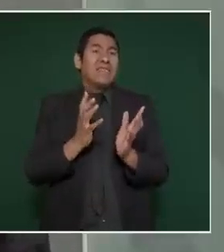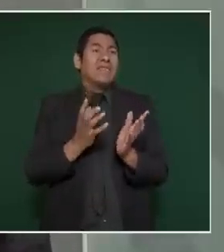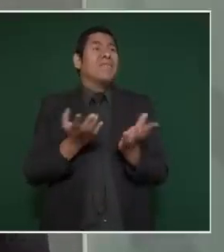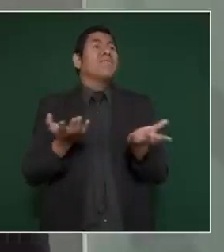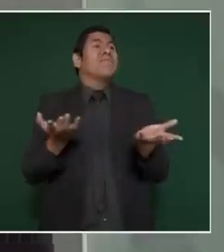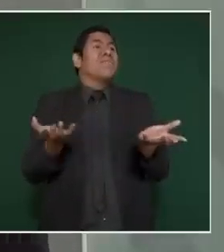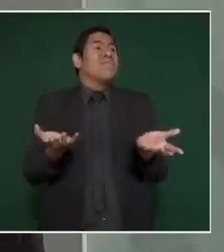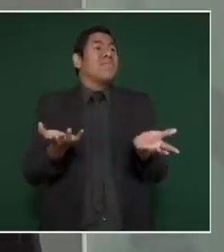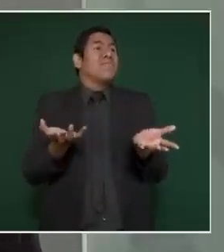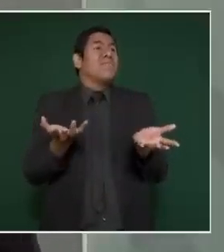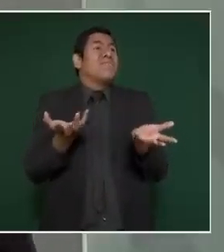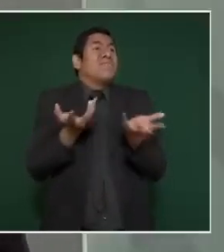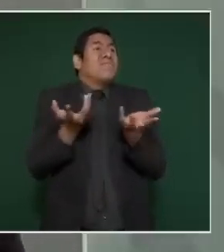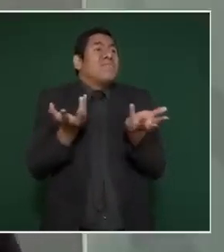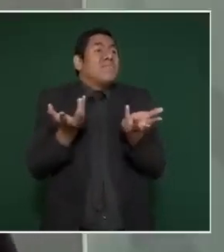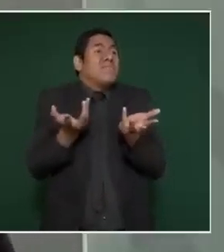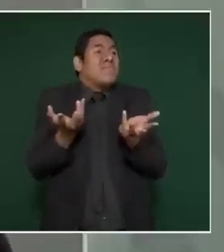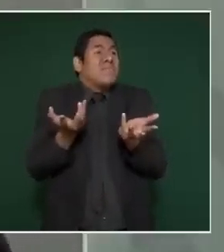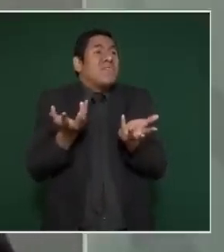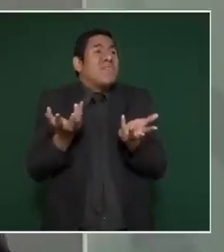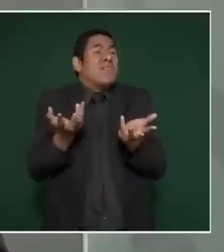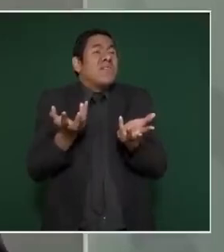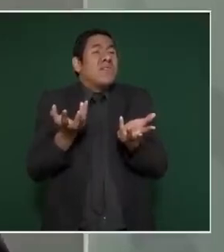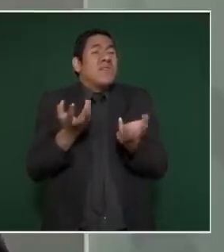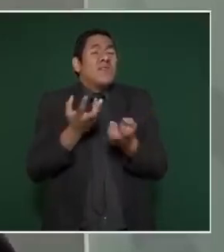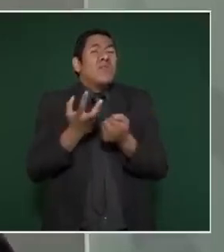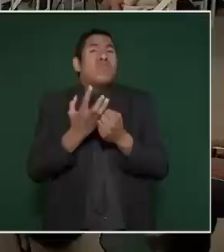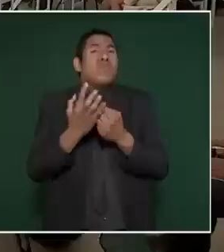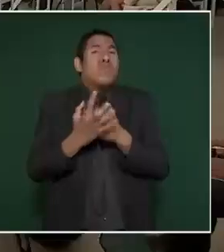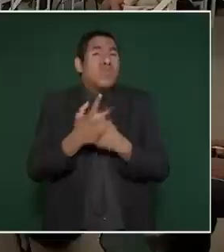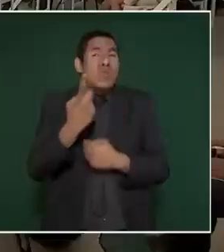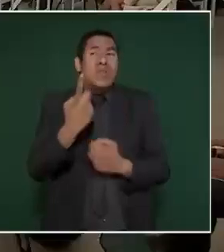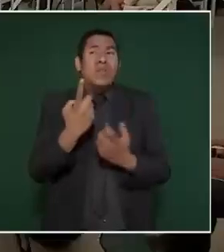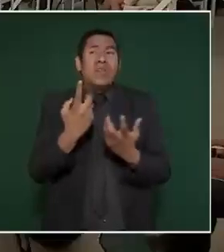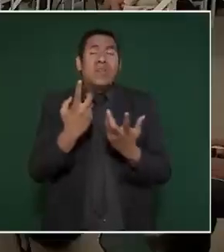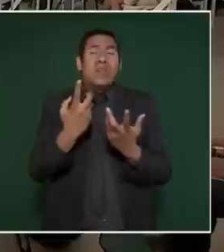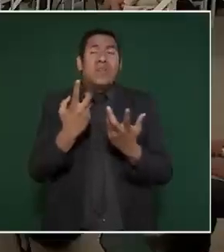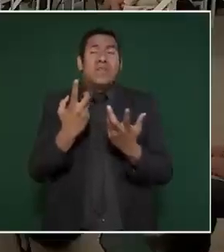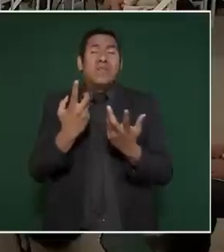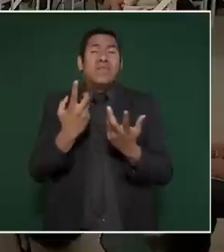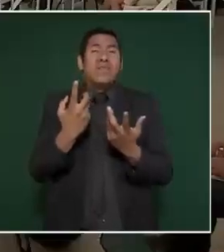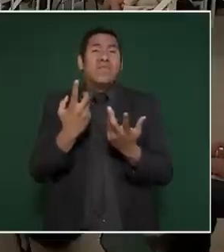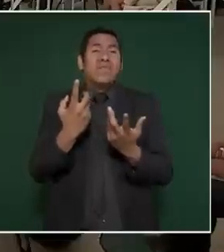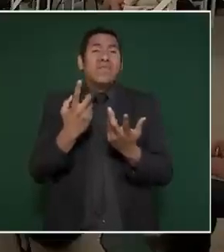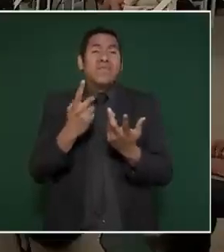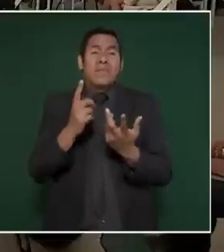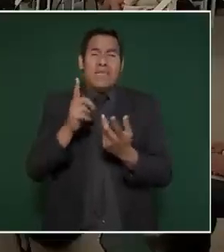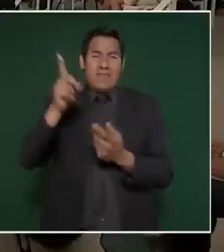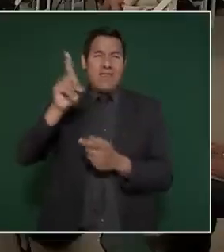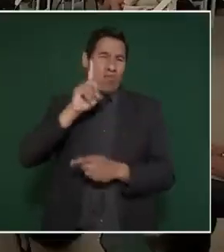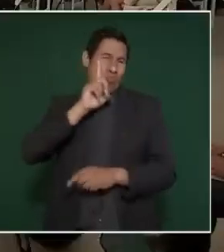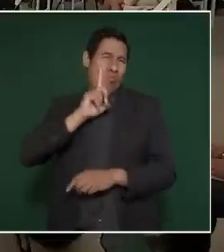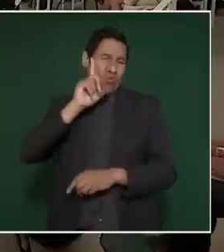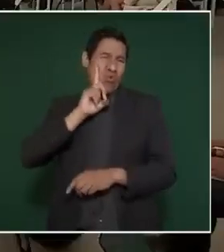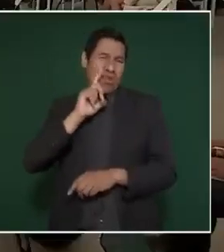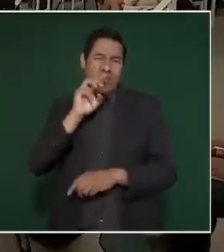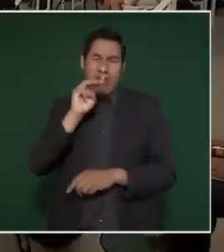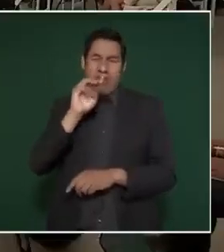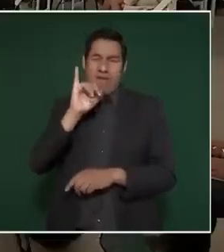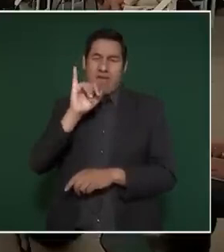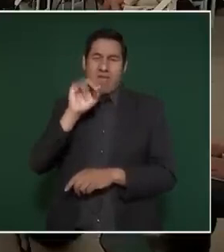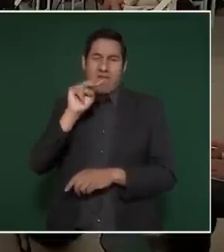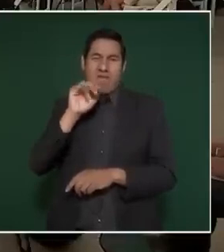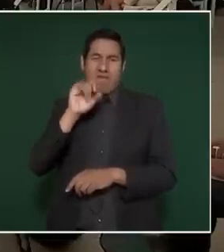qué hay, porque incluso no solo fue la presidenta de